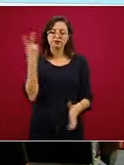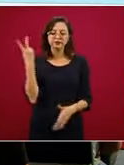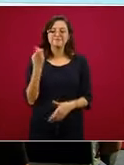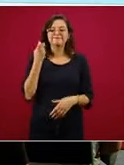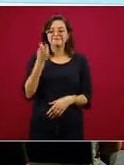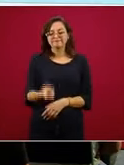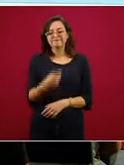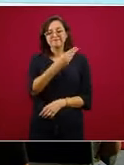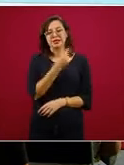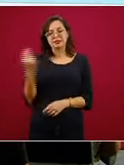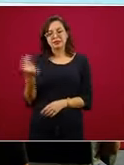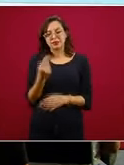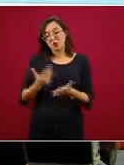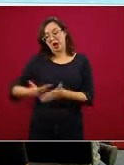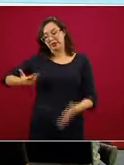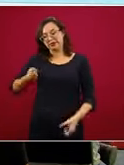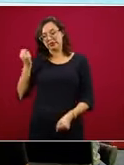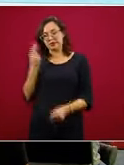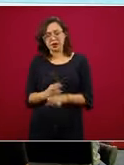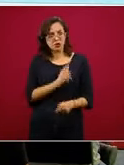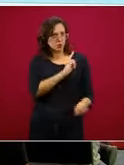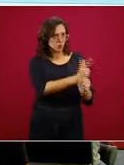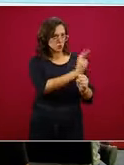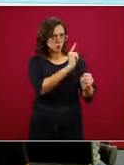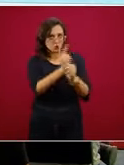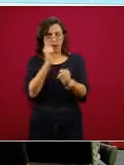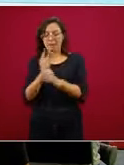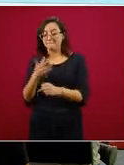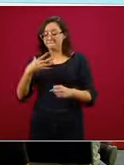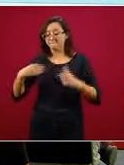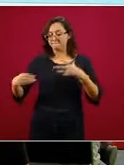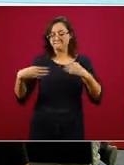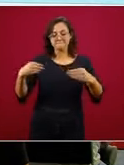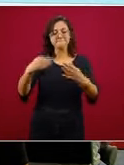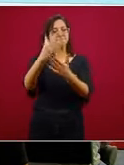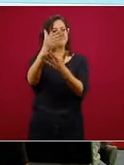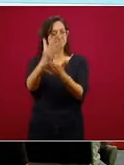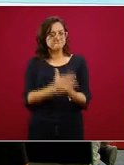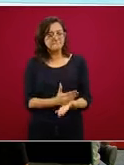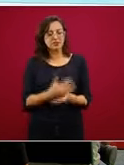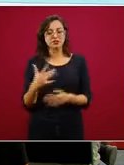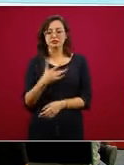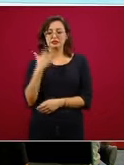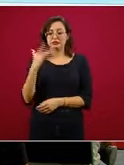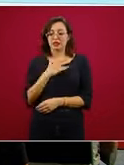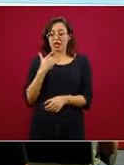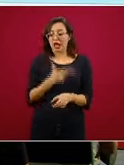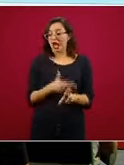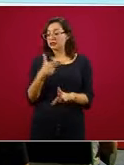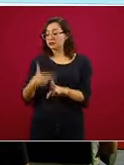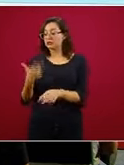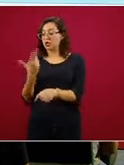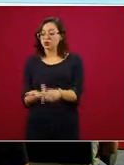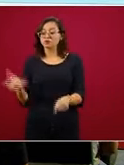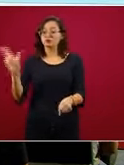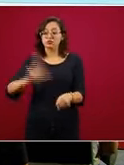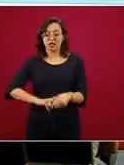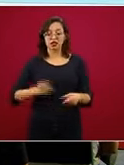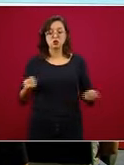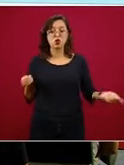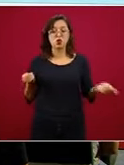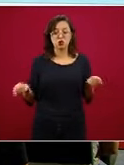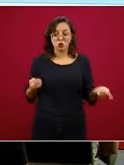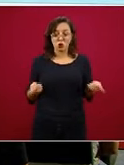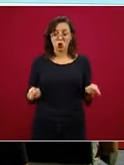esta acción mucho más temprana para disminuir los tiempos desde el inicio del síntoma hasta la hospitalización y así tener muchas